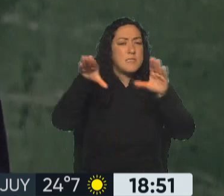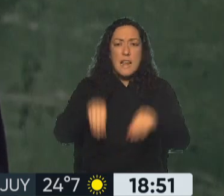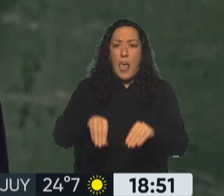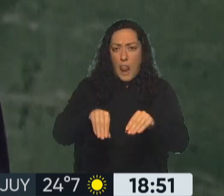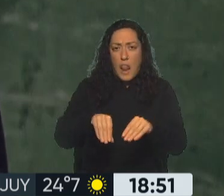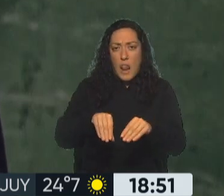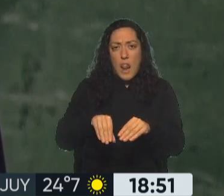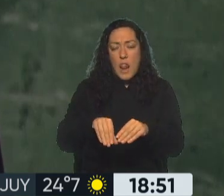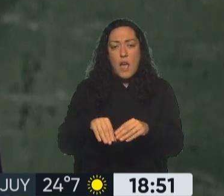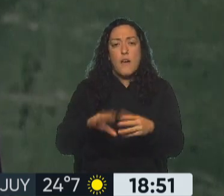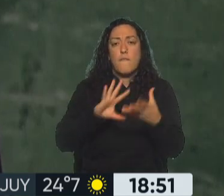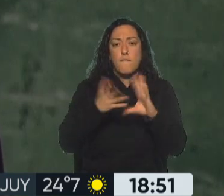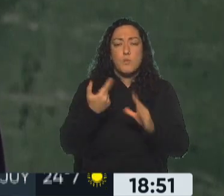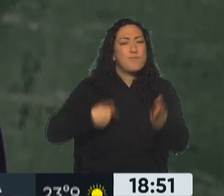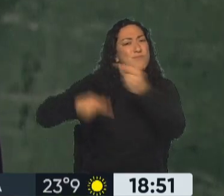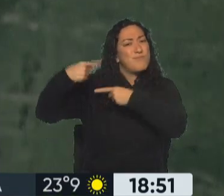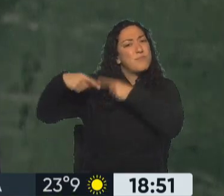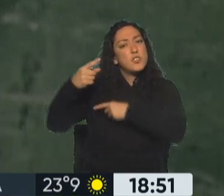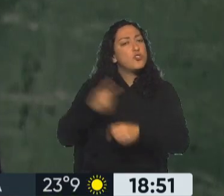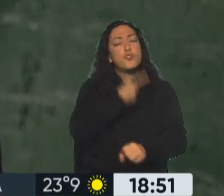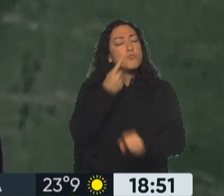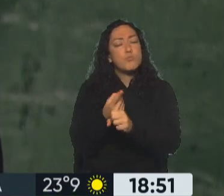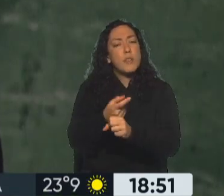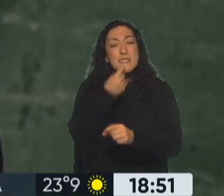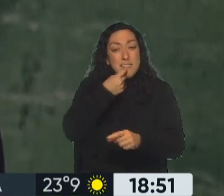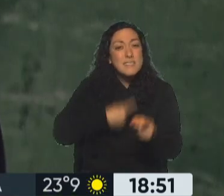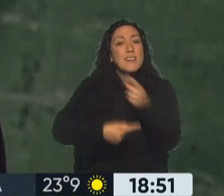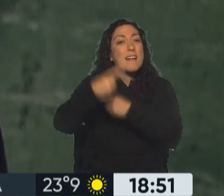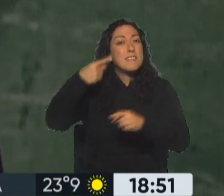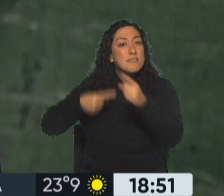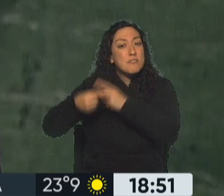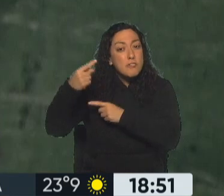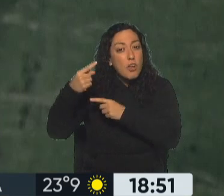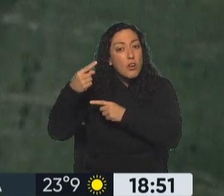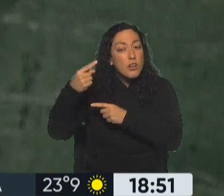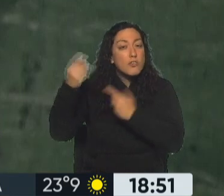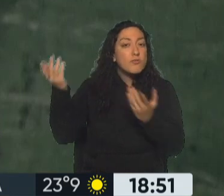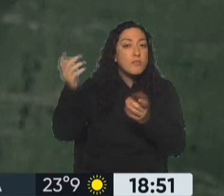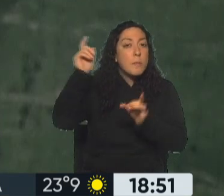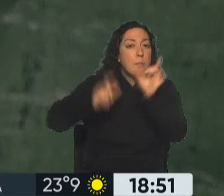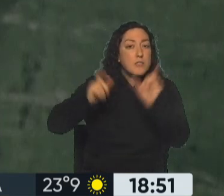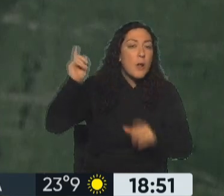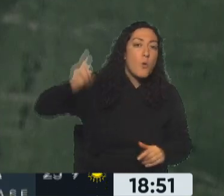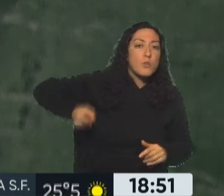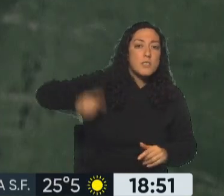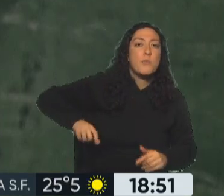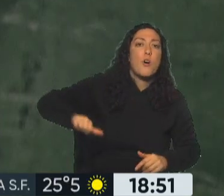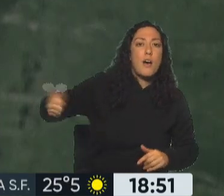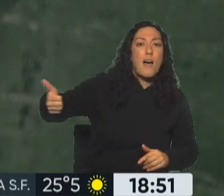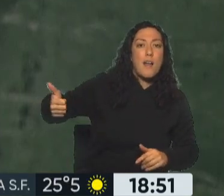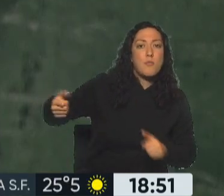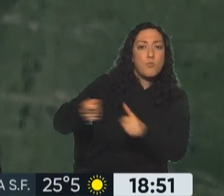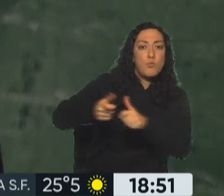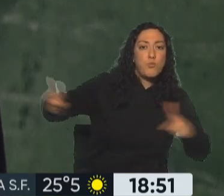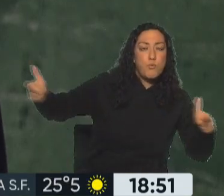admiten ningún tipo de regresividad. Si hay regresión, ganan los cultores del autoritarismo y proliferan